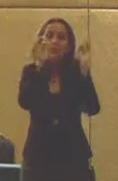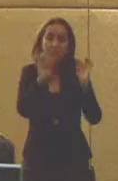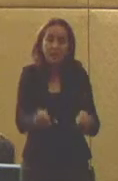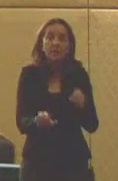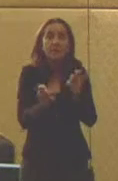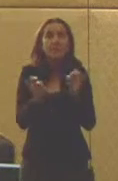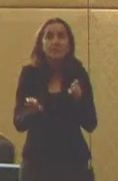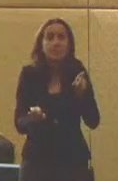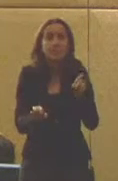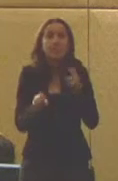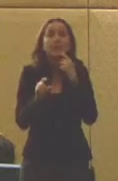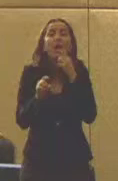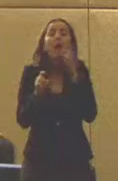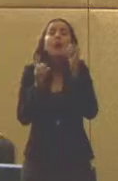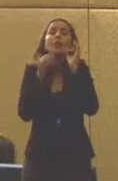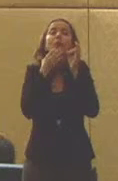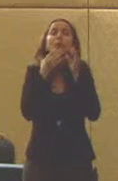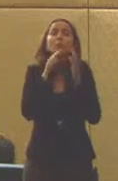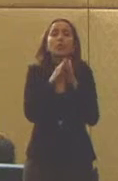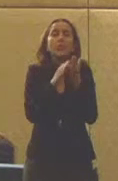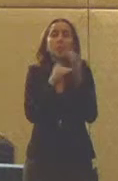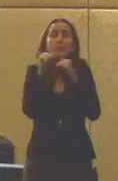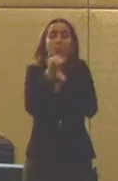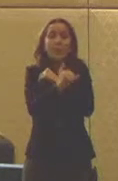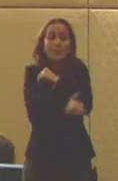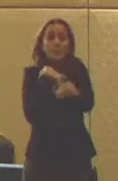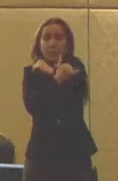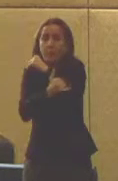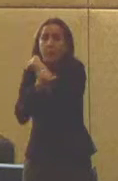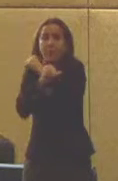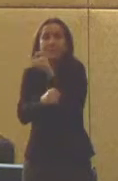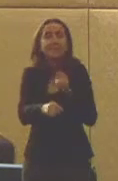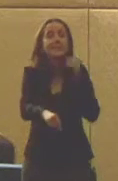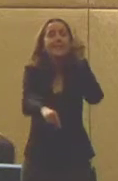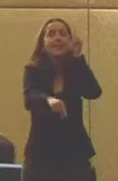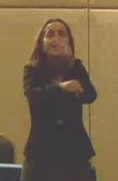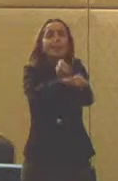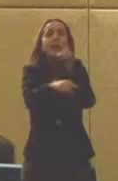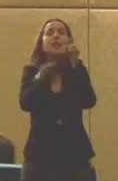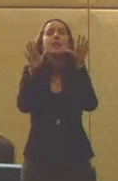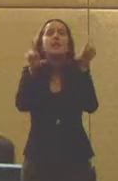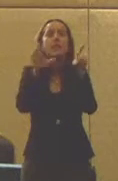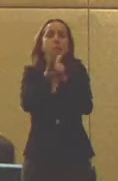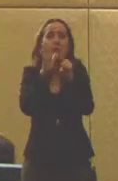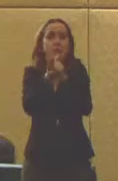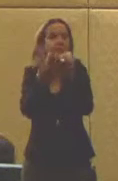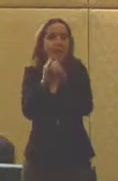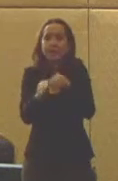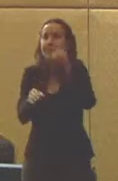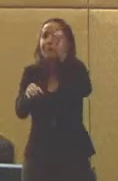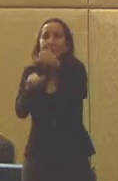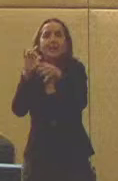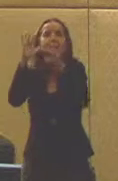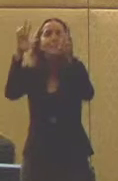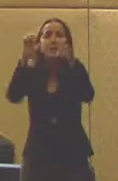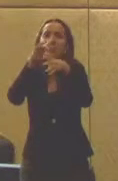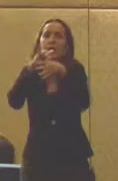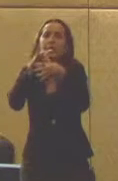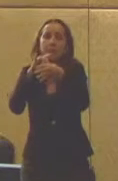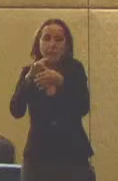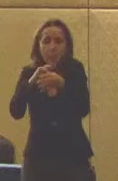el 27% de los países de la región es mandatorio incorporar la gestión de riesgo en otras fases de la inversión